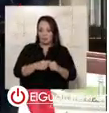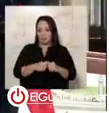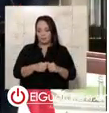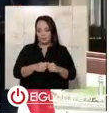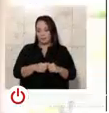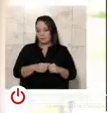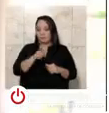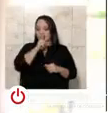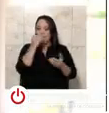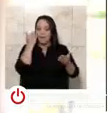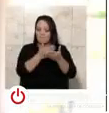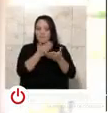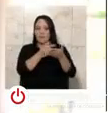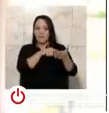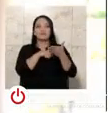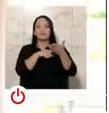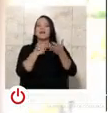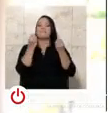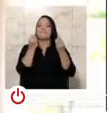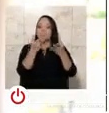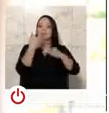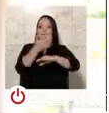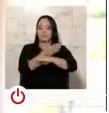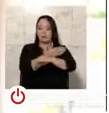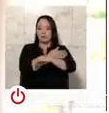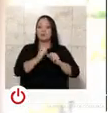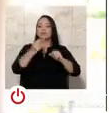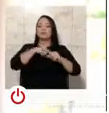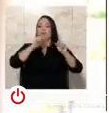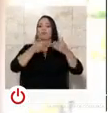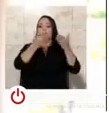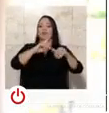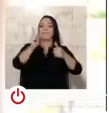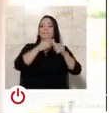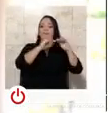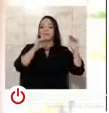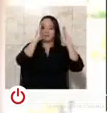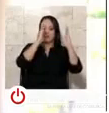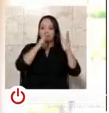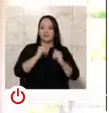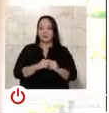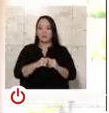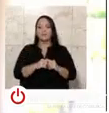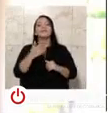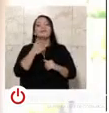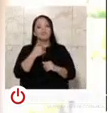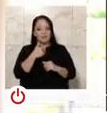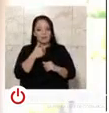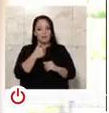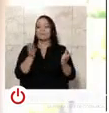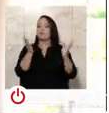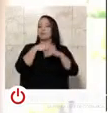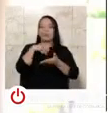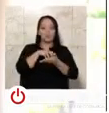dado una evidencia de muchísimas mejoras que le podemos dar al primer nivel de atención, que tienen que ser sin lugar